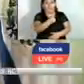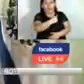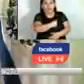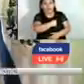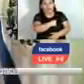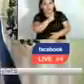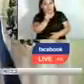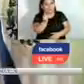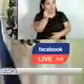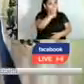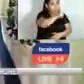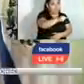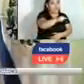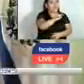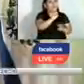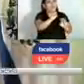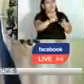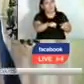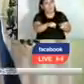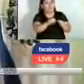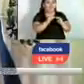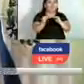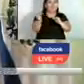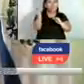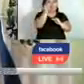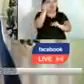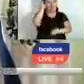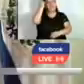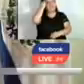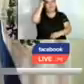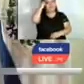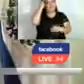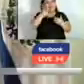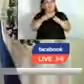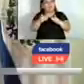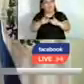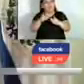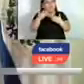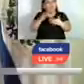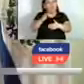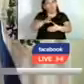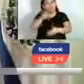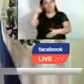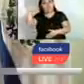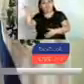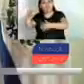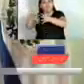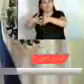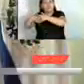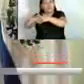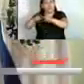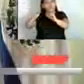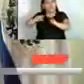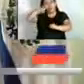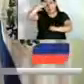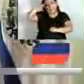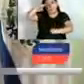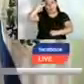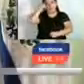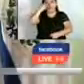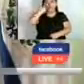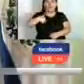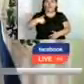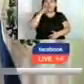este país lleven un nivel y una mentalidad diferente cuando llegan a Estados Unidos y podamos producir y podemos poner en alto el